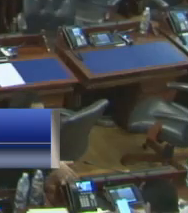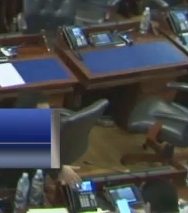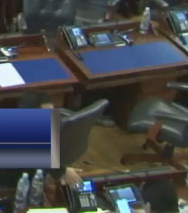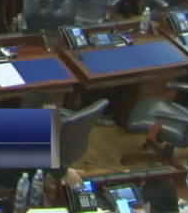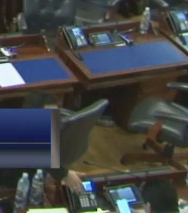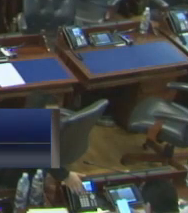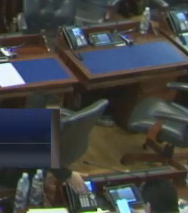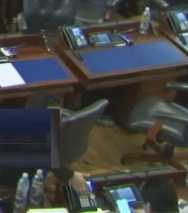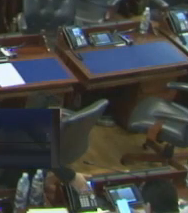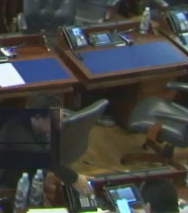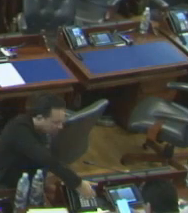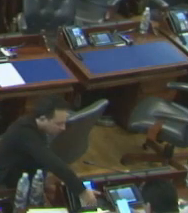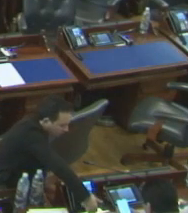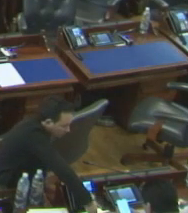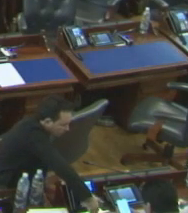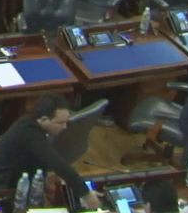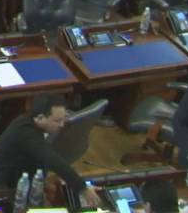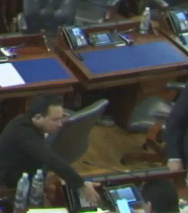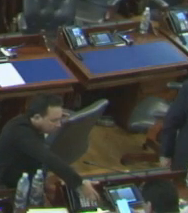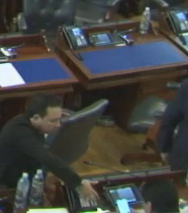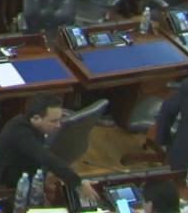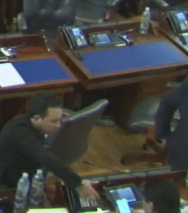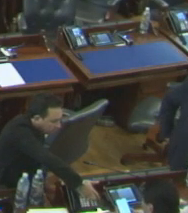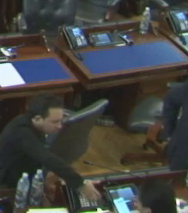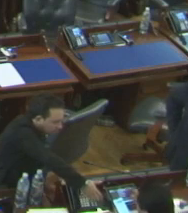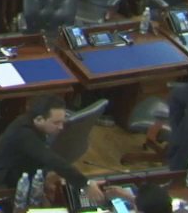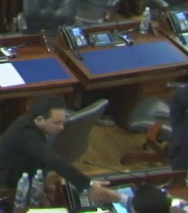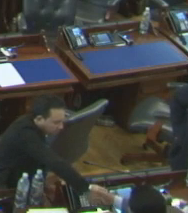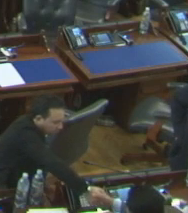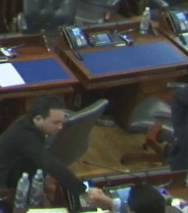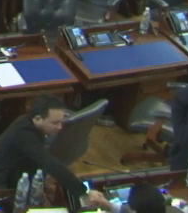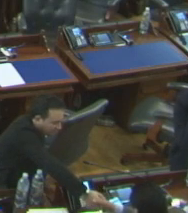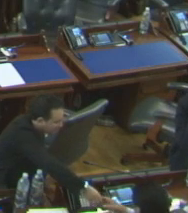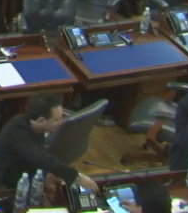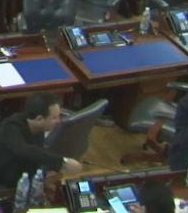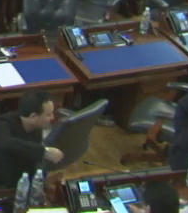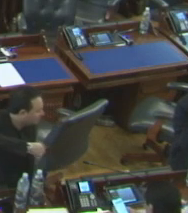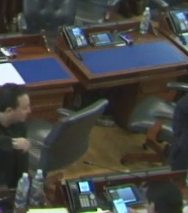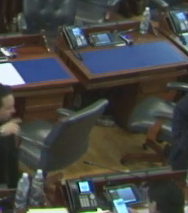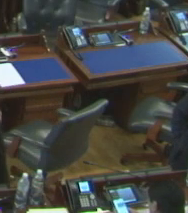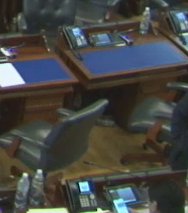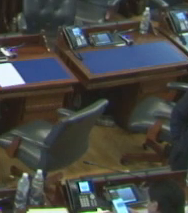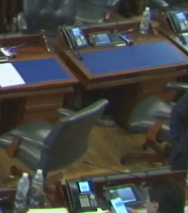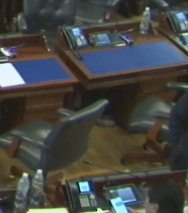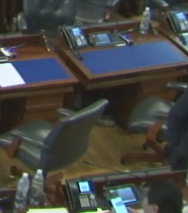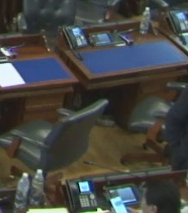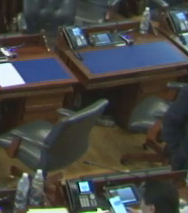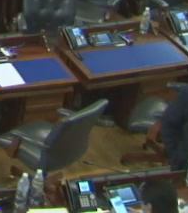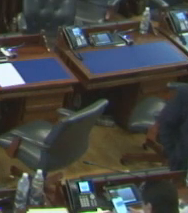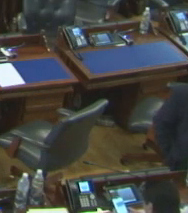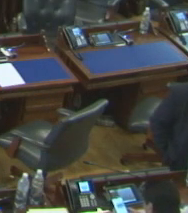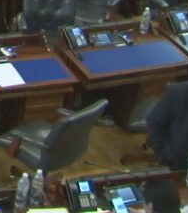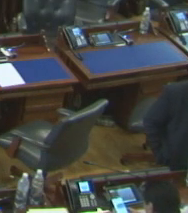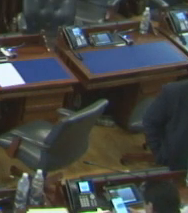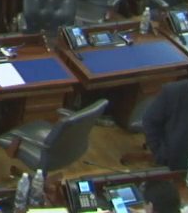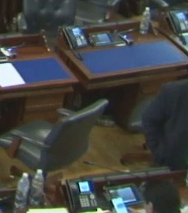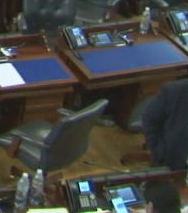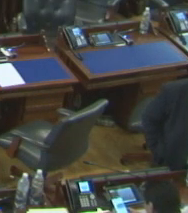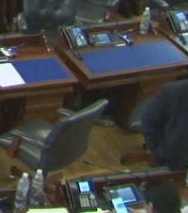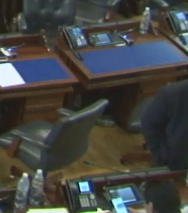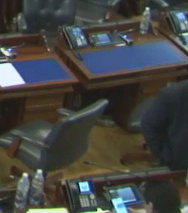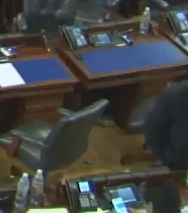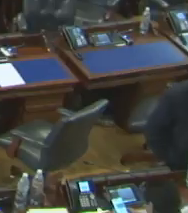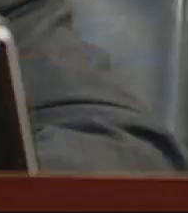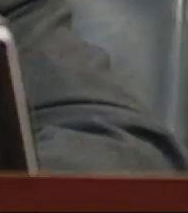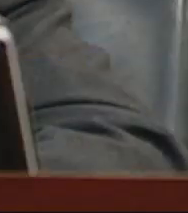San Salvador, 3 de febrero de 2020, señores secretarios, honorables de la Asamblea Legislativa presente y nuestra calidad de diputados de la honorable Asamblea Legislativa en ejercicio de la potestad constitucional